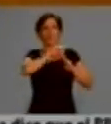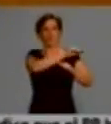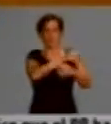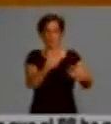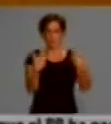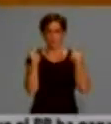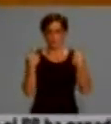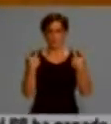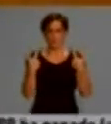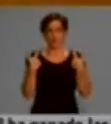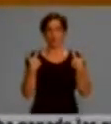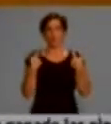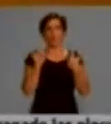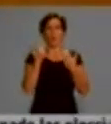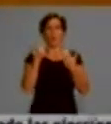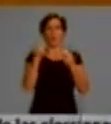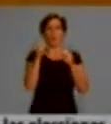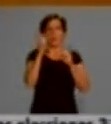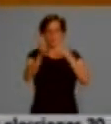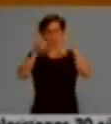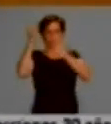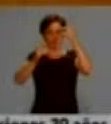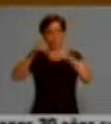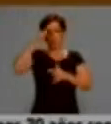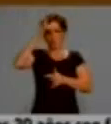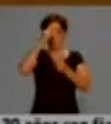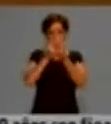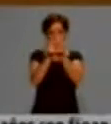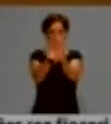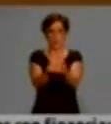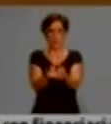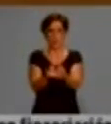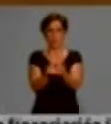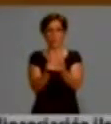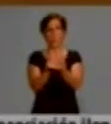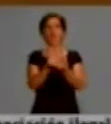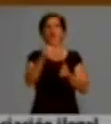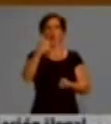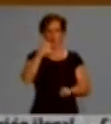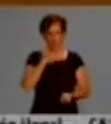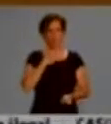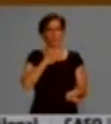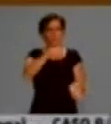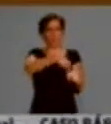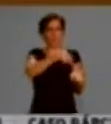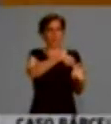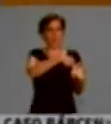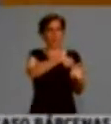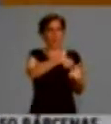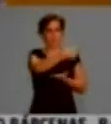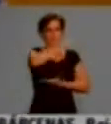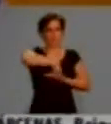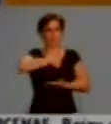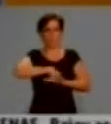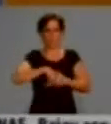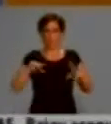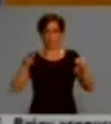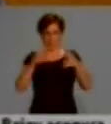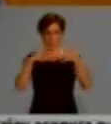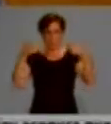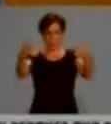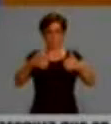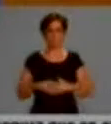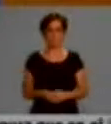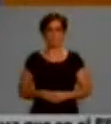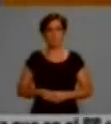secuestro de la inocencia, el expolio de los sueños. Yo le voy a cobrar. Fin de la cita. Señor Rajoy, la gente